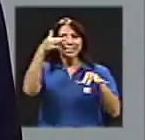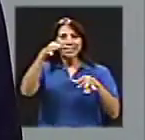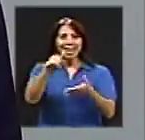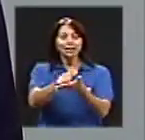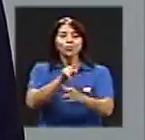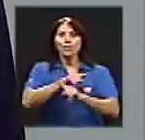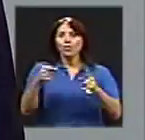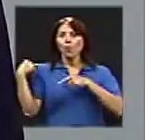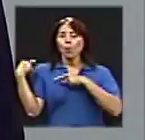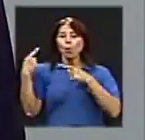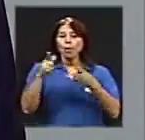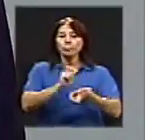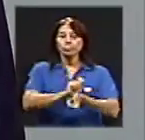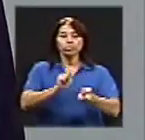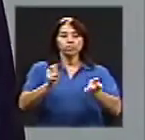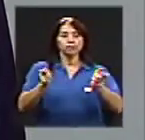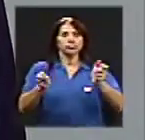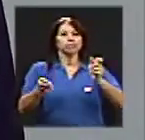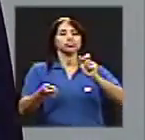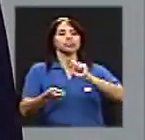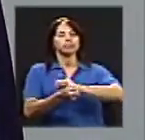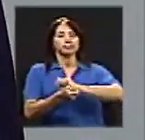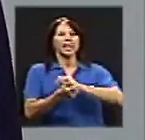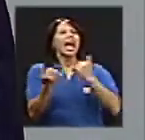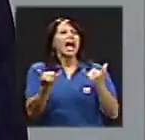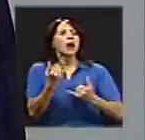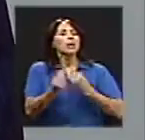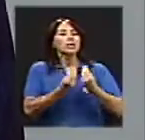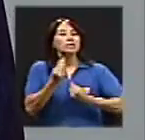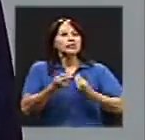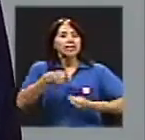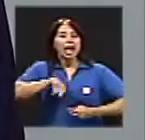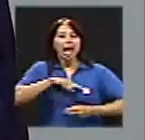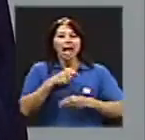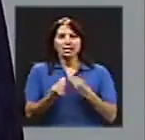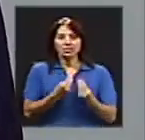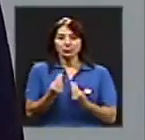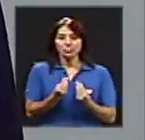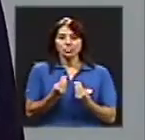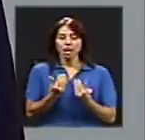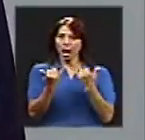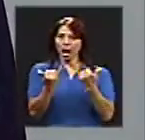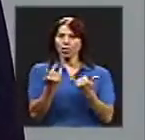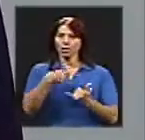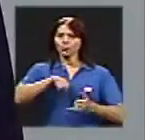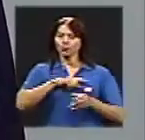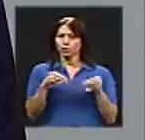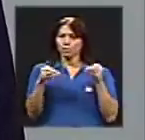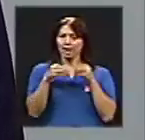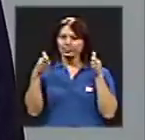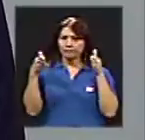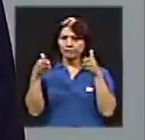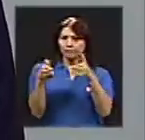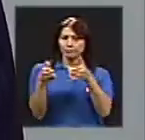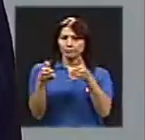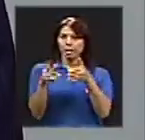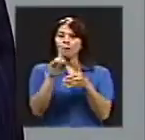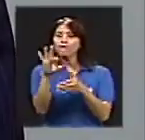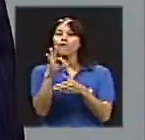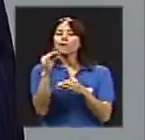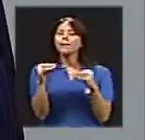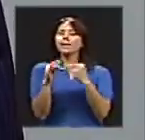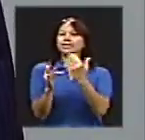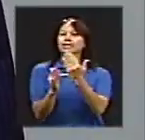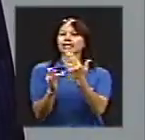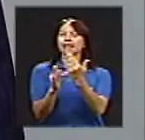Efectivamente, ahora lo que hemos tratado de hacer es tecnificar mucho más la forma en la cual se fijan las tarifas y sobre